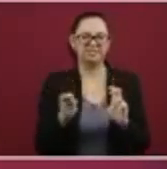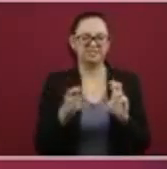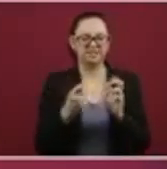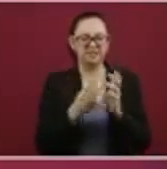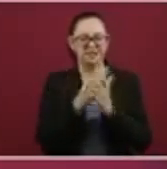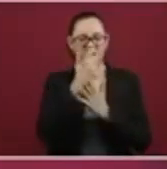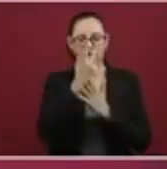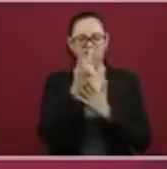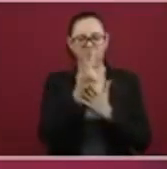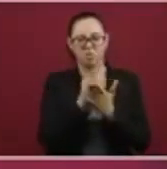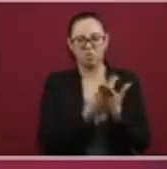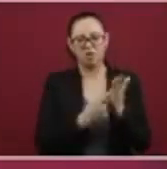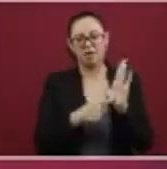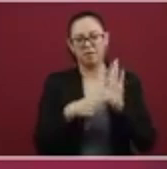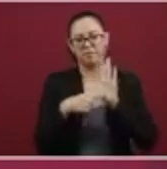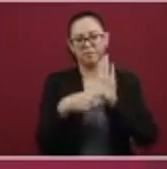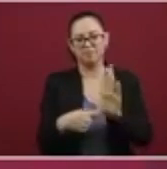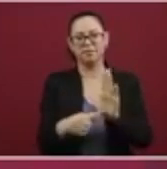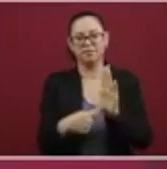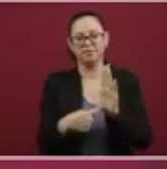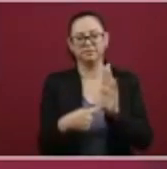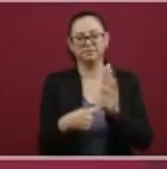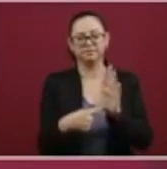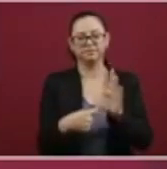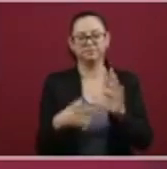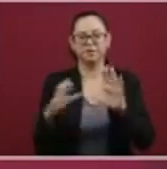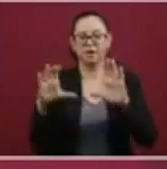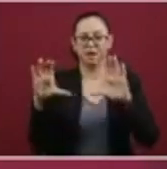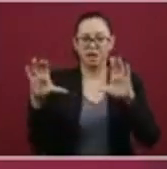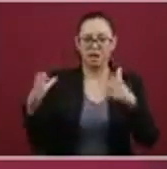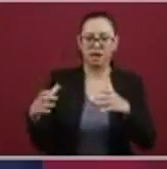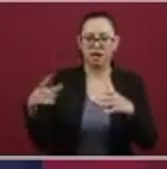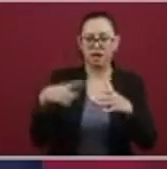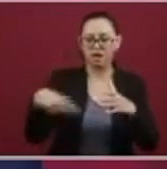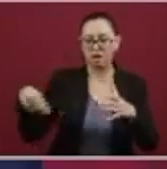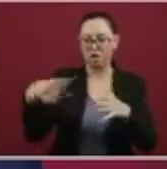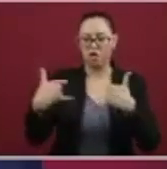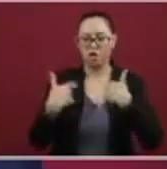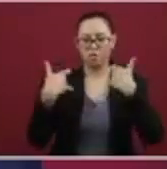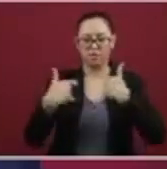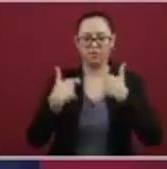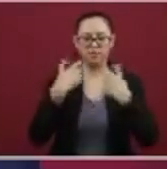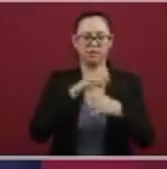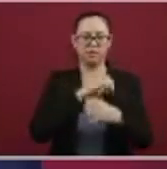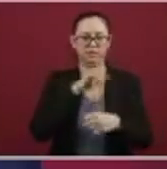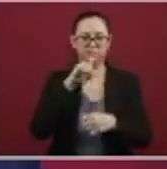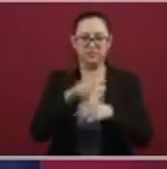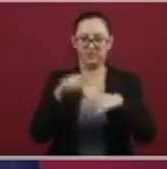significa darle atención especial a los jóvenes,